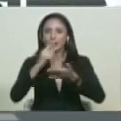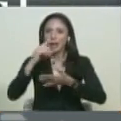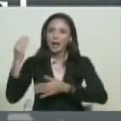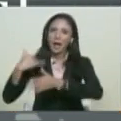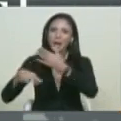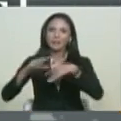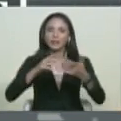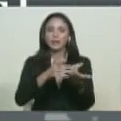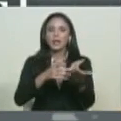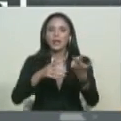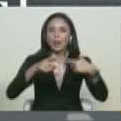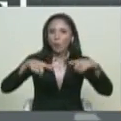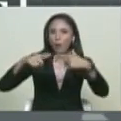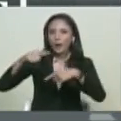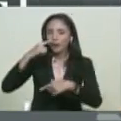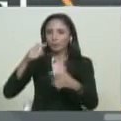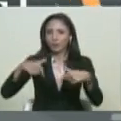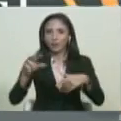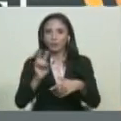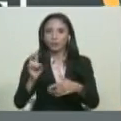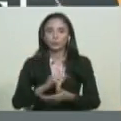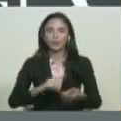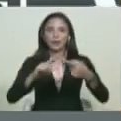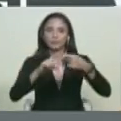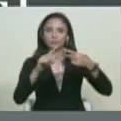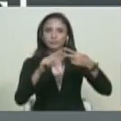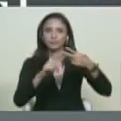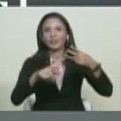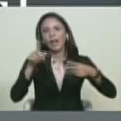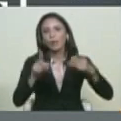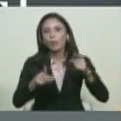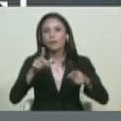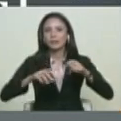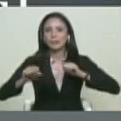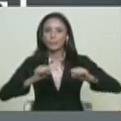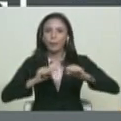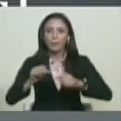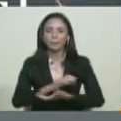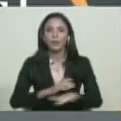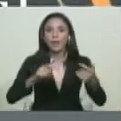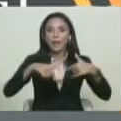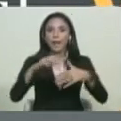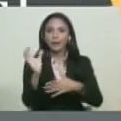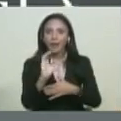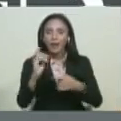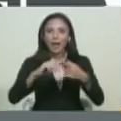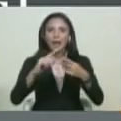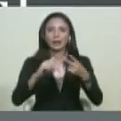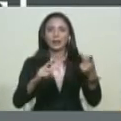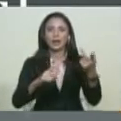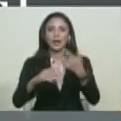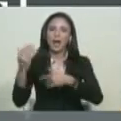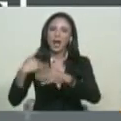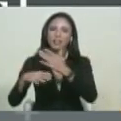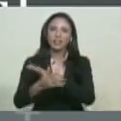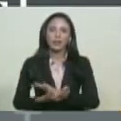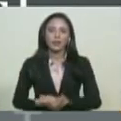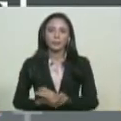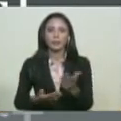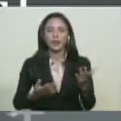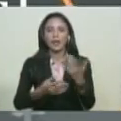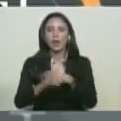en la región oriental, la falla de San Sebastián, que se encuentra en el centro del país, y la falla de Boconó, que se encuentra